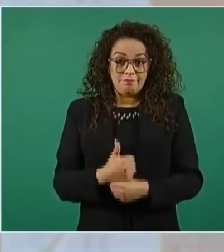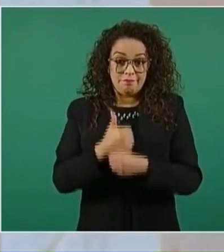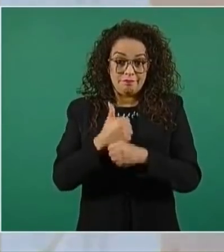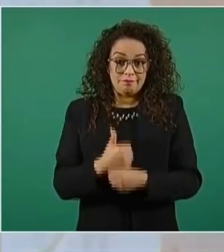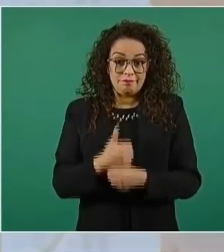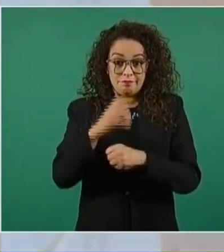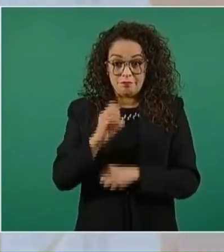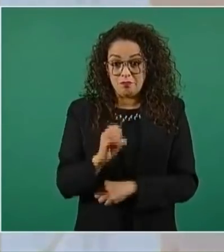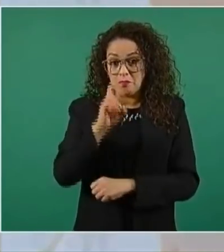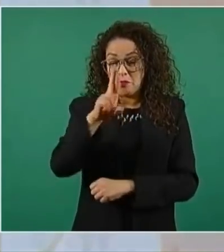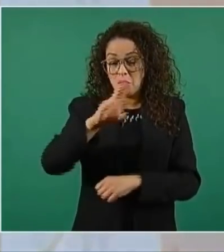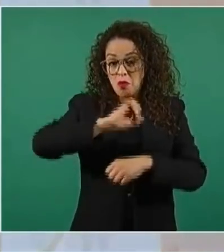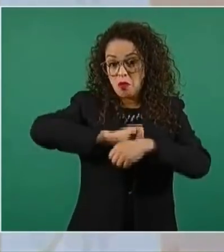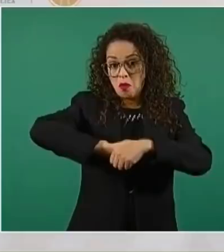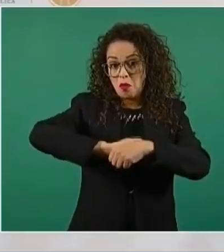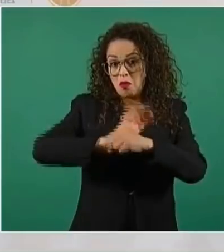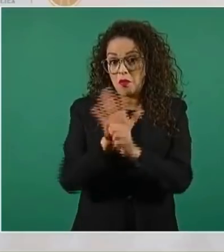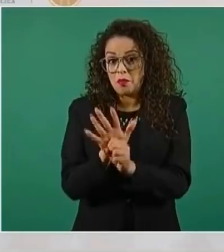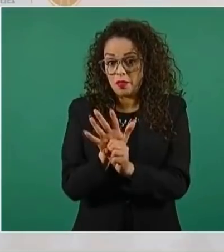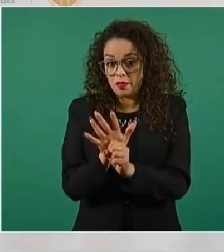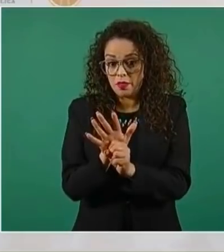del COVID,